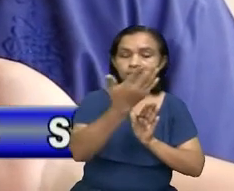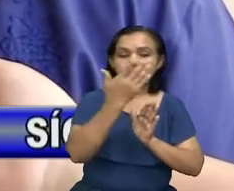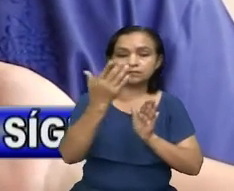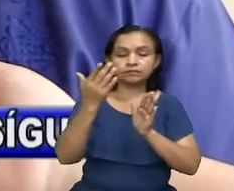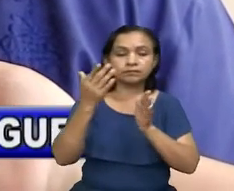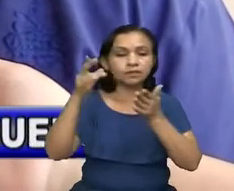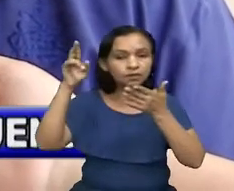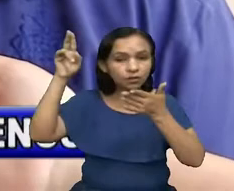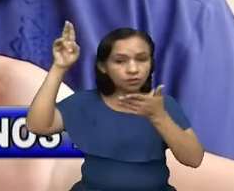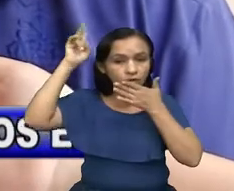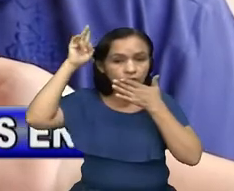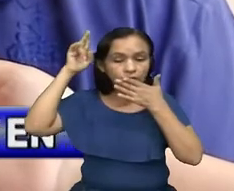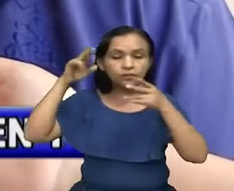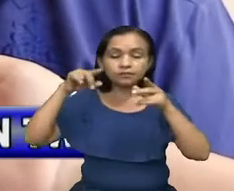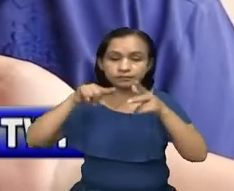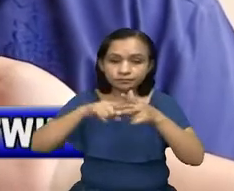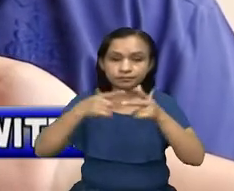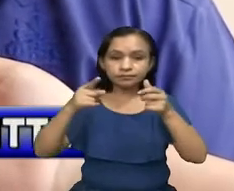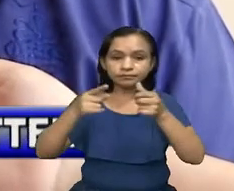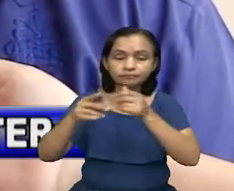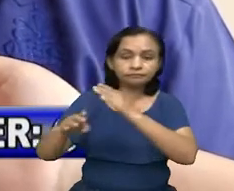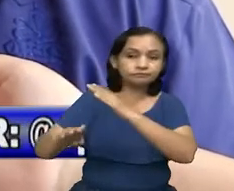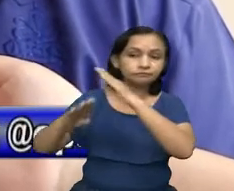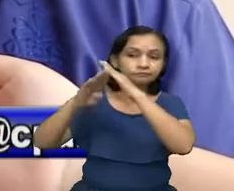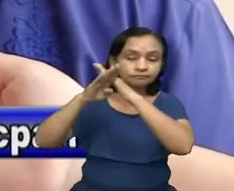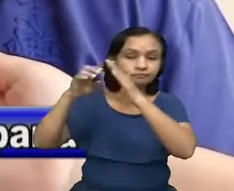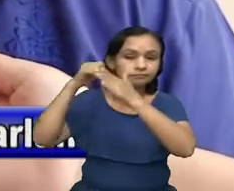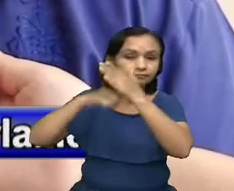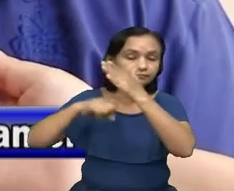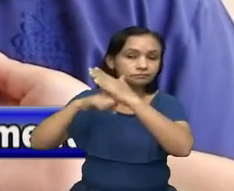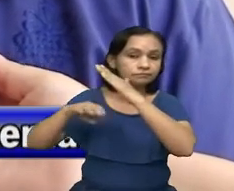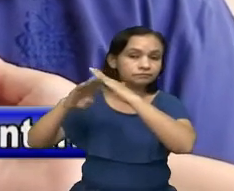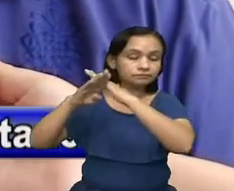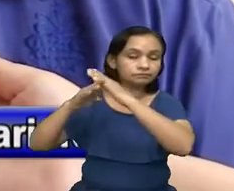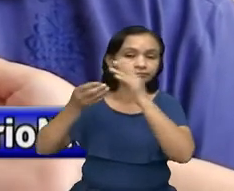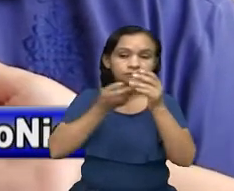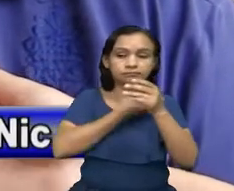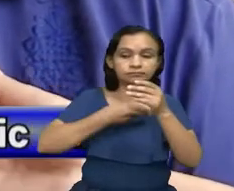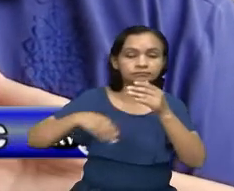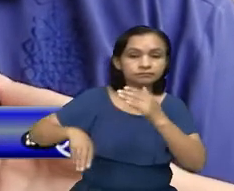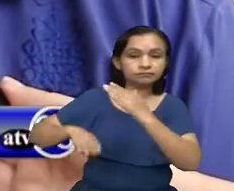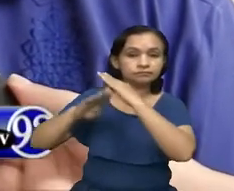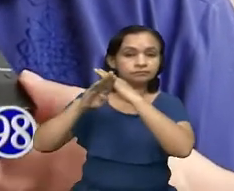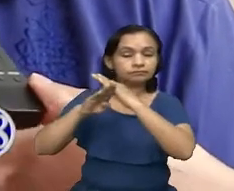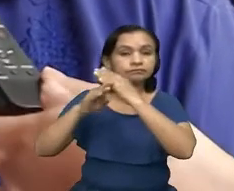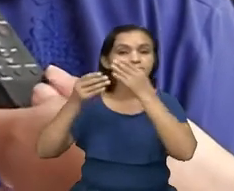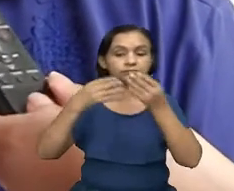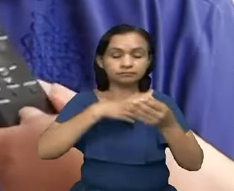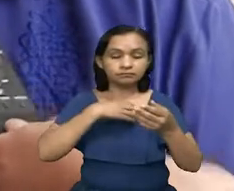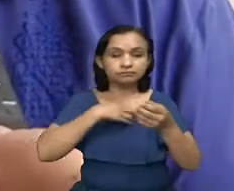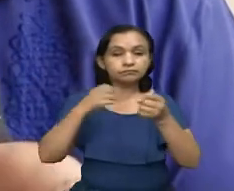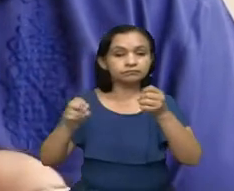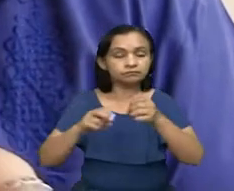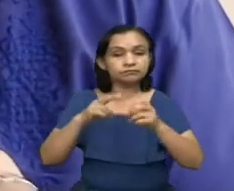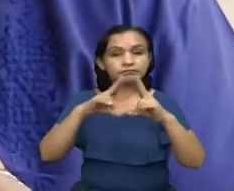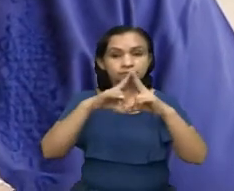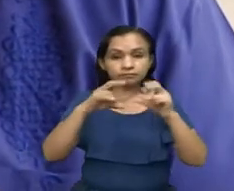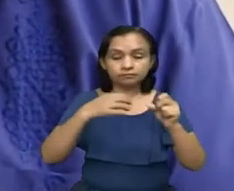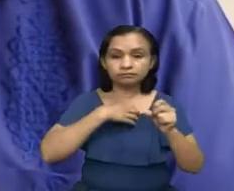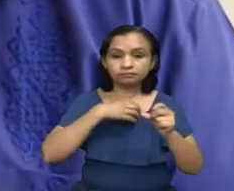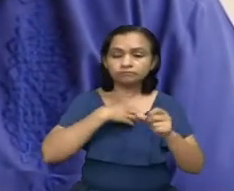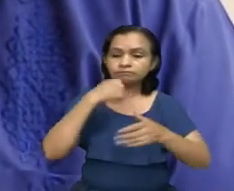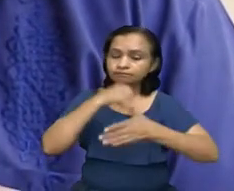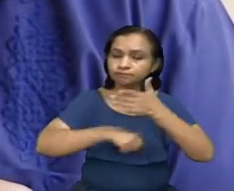de Nicaragua que lucharon contra el colonialismo, contra la pérdida de la identidad nacional, que lucharon por